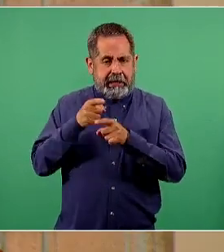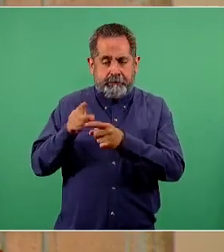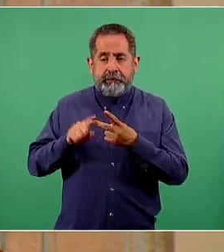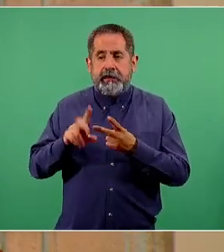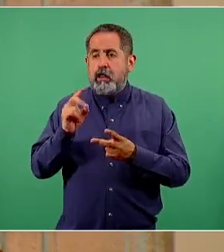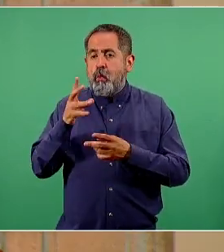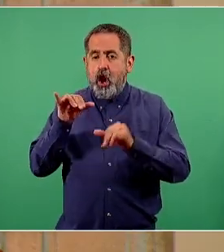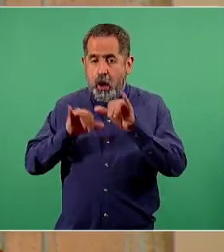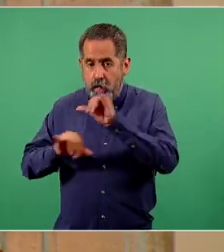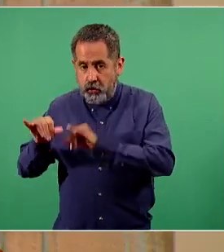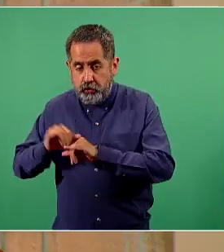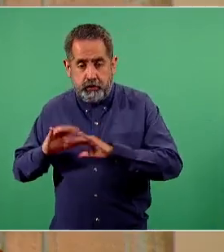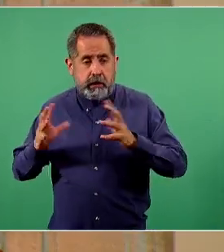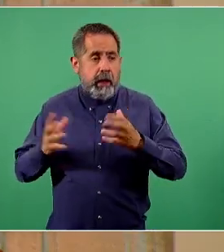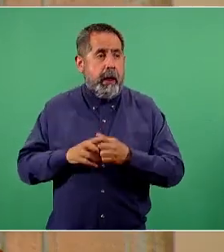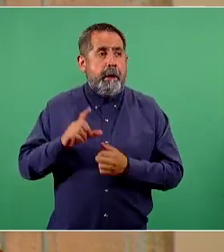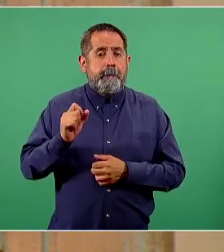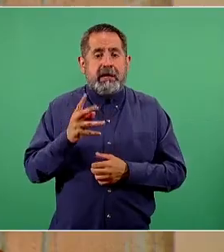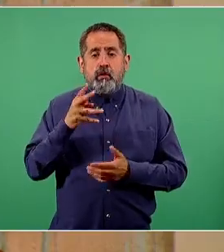total fueron